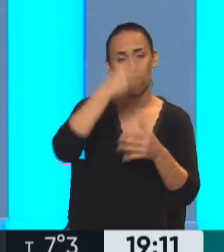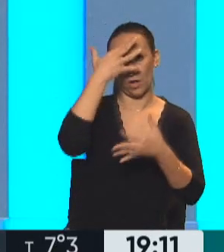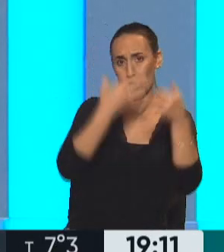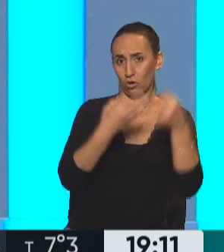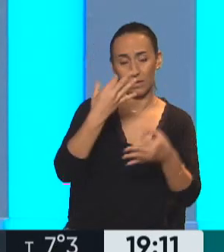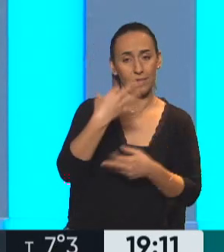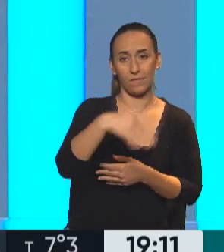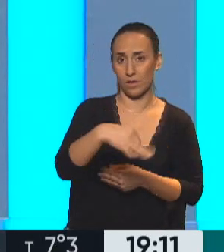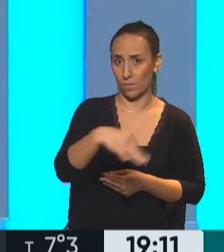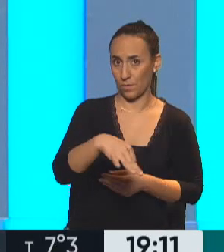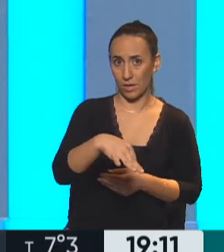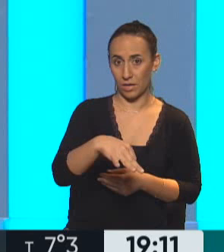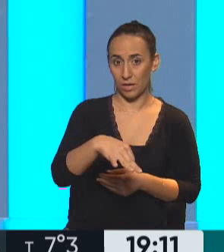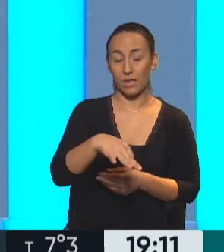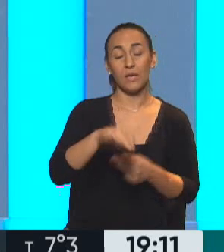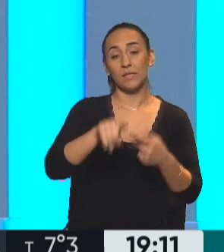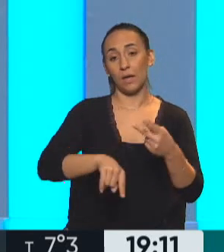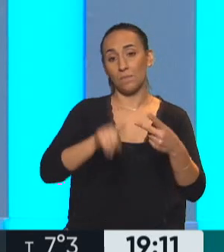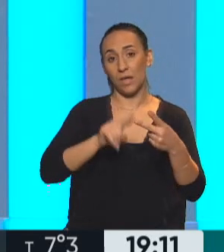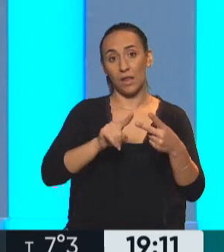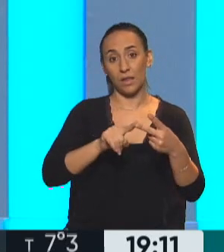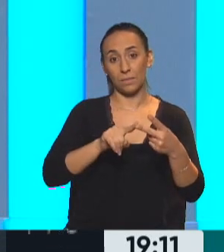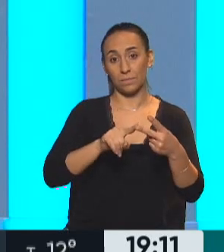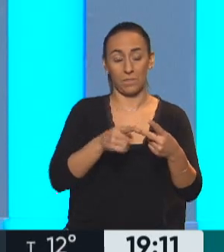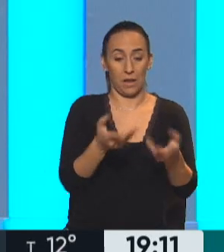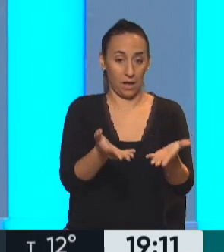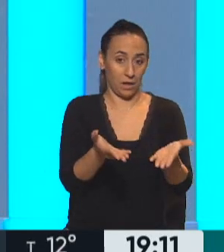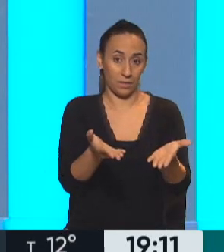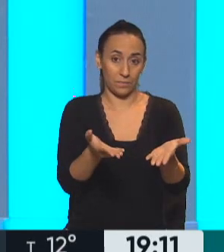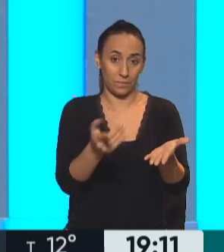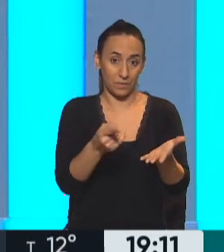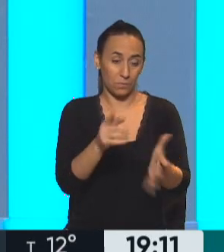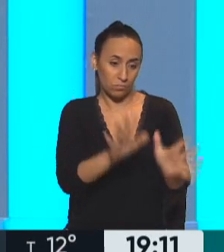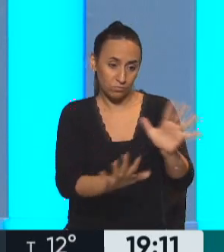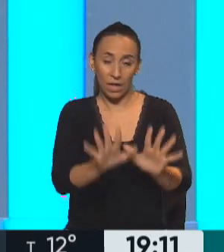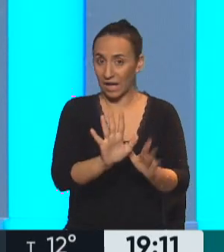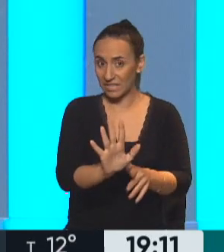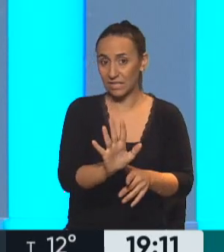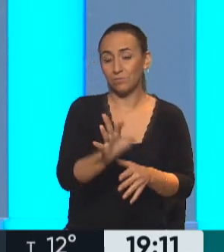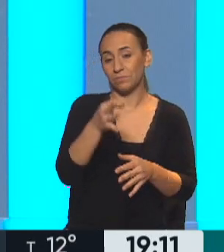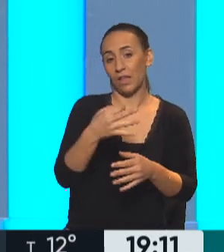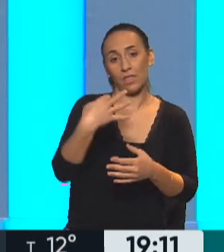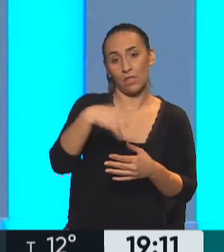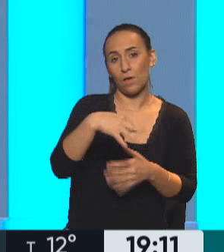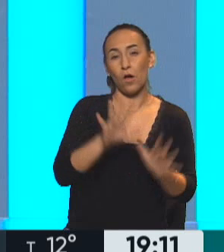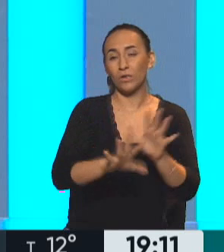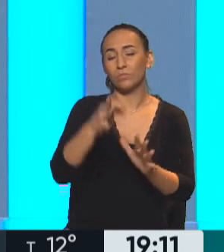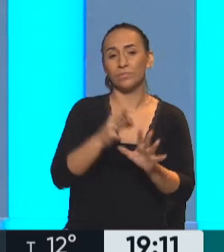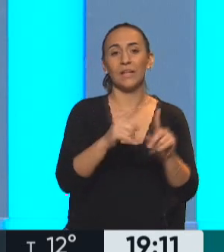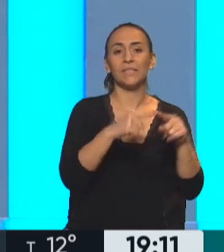2, que para darle un sentido a ese incremento, la división en salas.